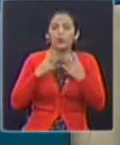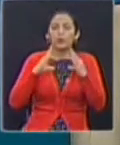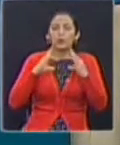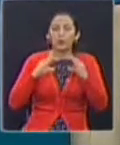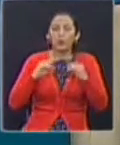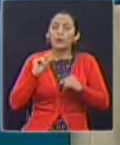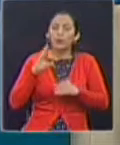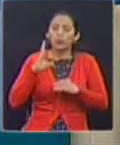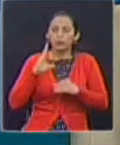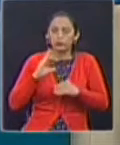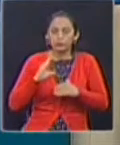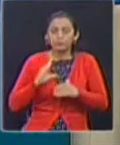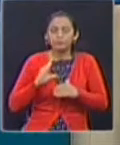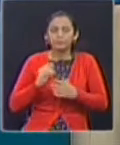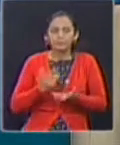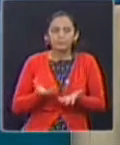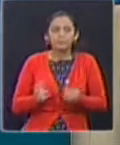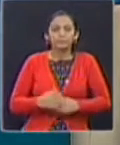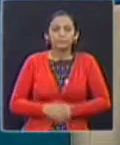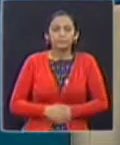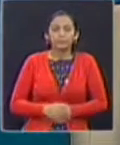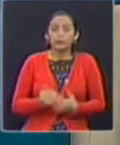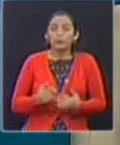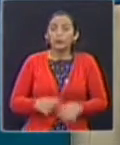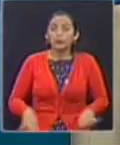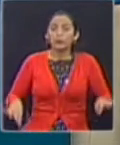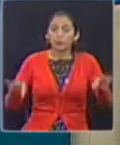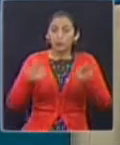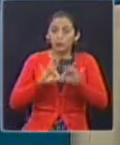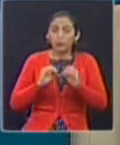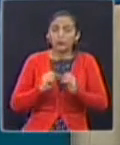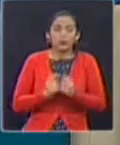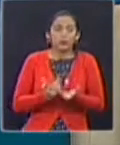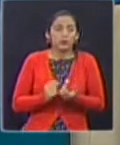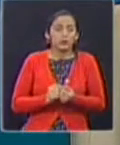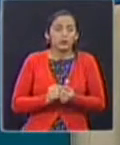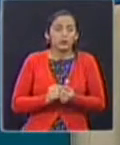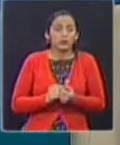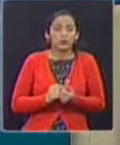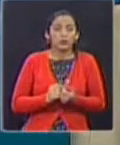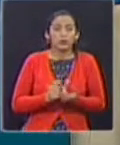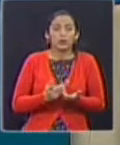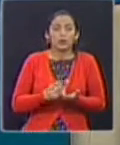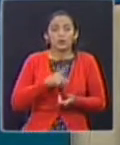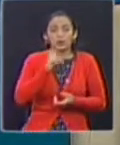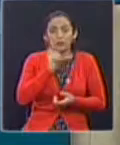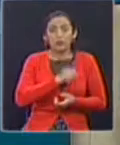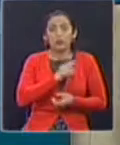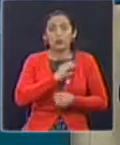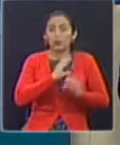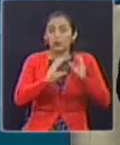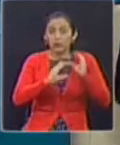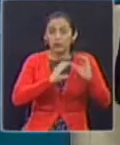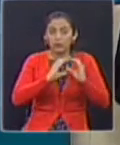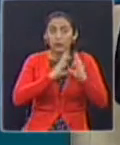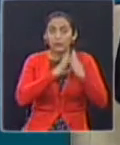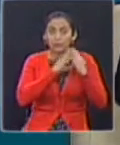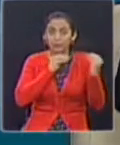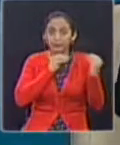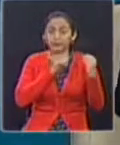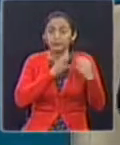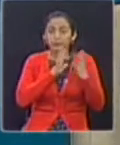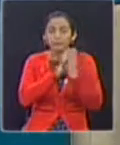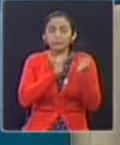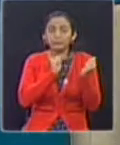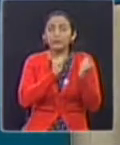comprensión tiene que ser un poco más precisa por el bien de todos los ecuatorianos, ¿no? No es una persona, no